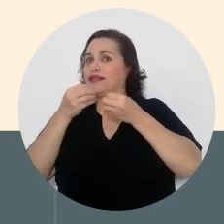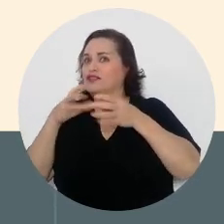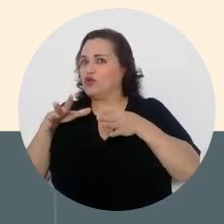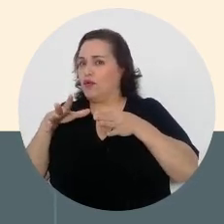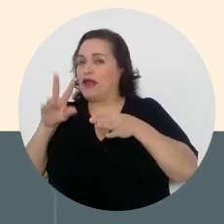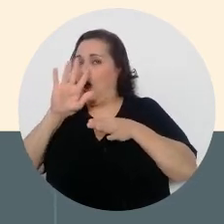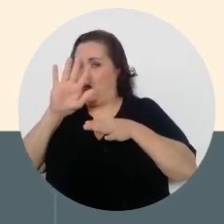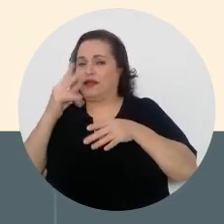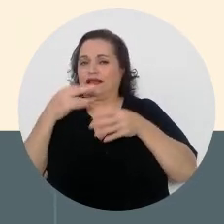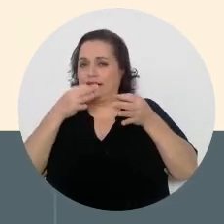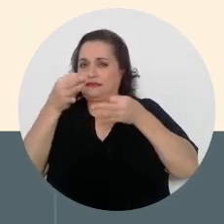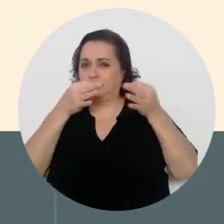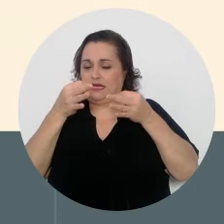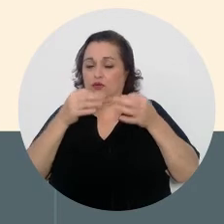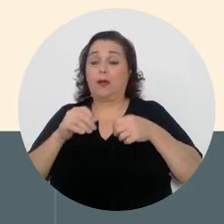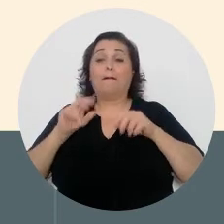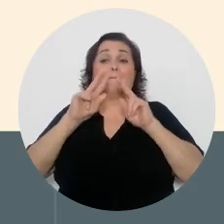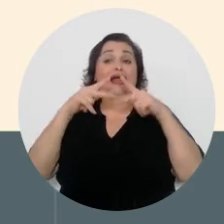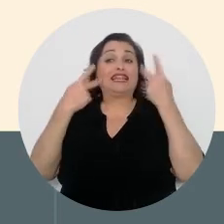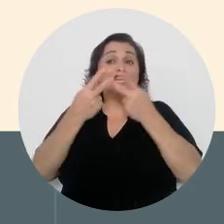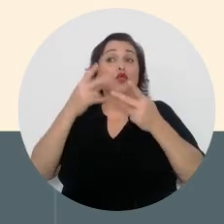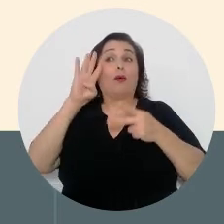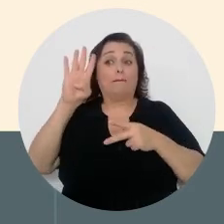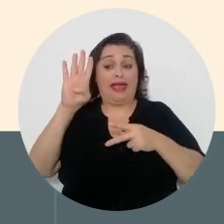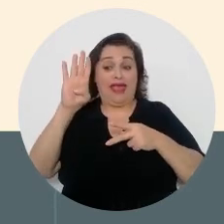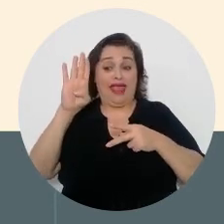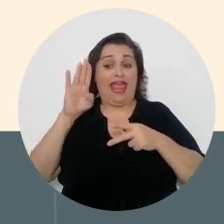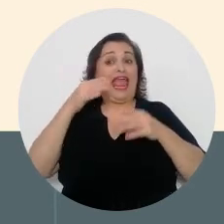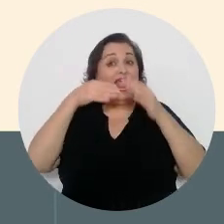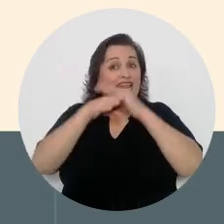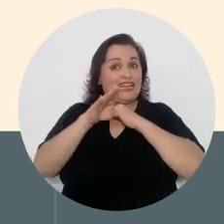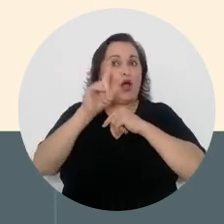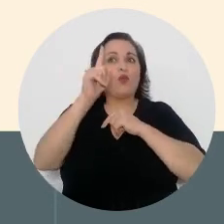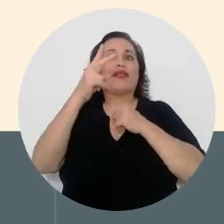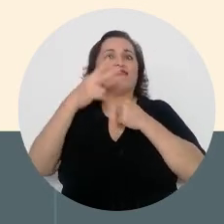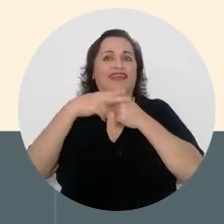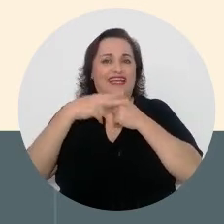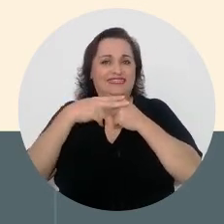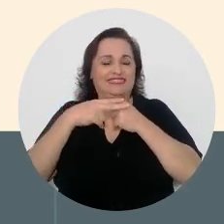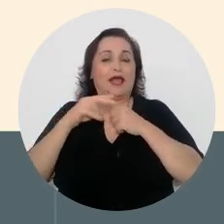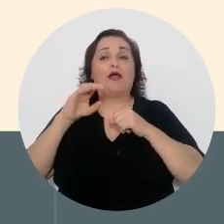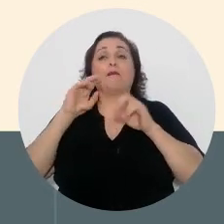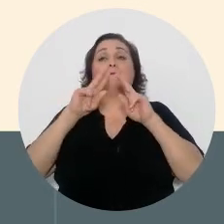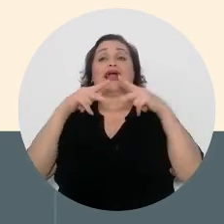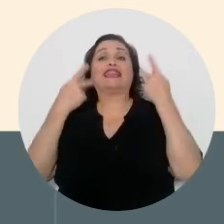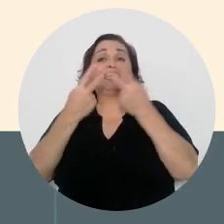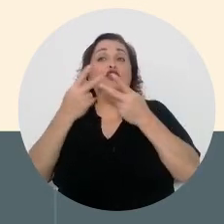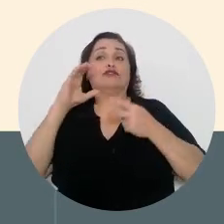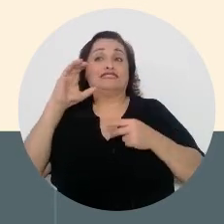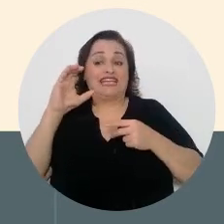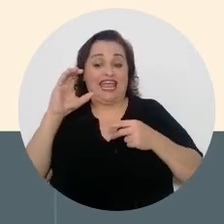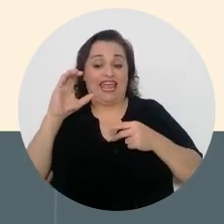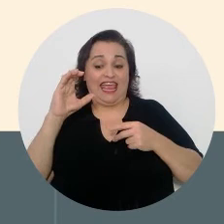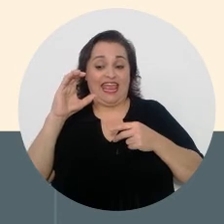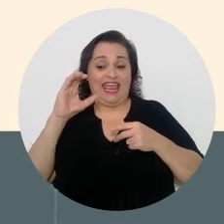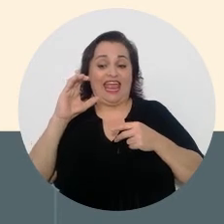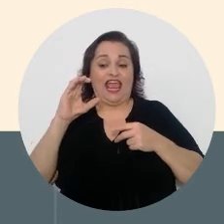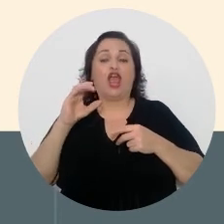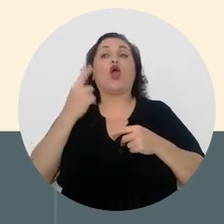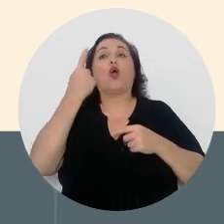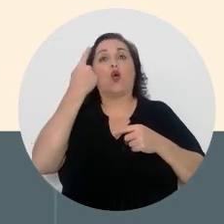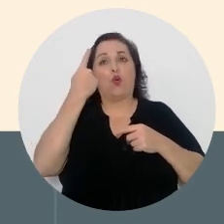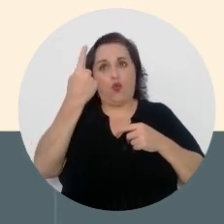con ese sobrante. En el partido B viene a caber una vez, en el partido